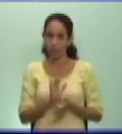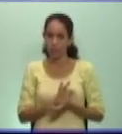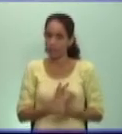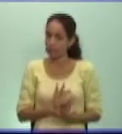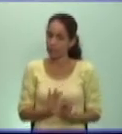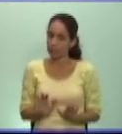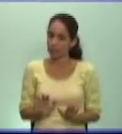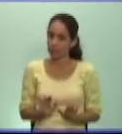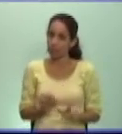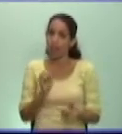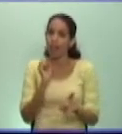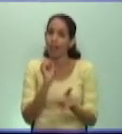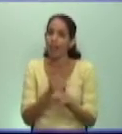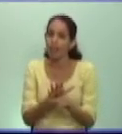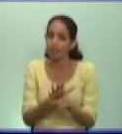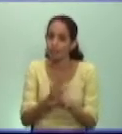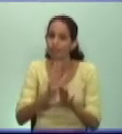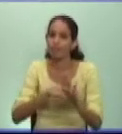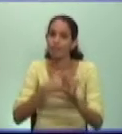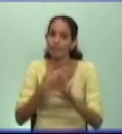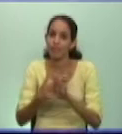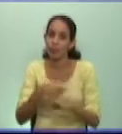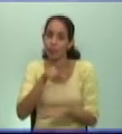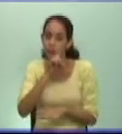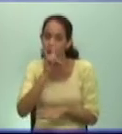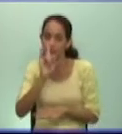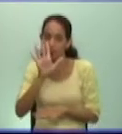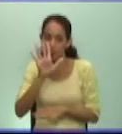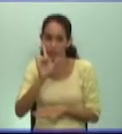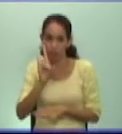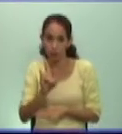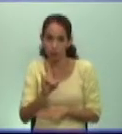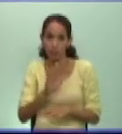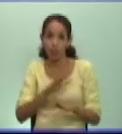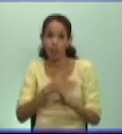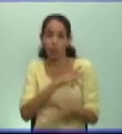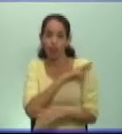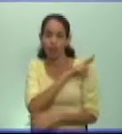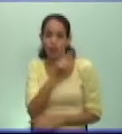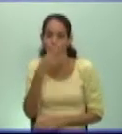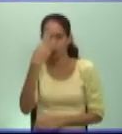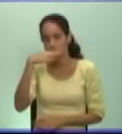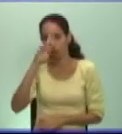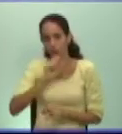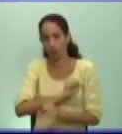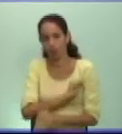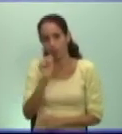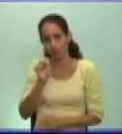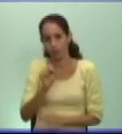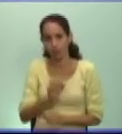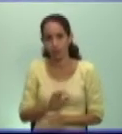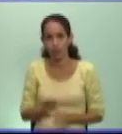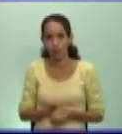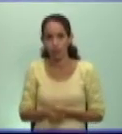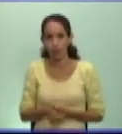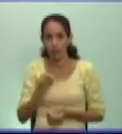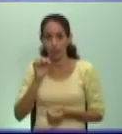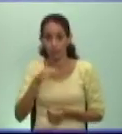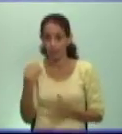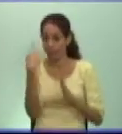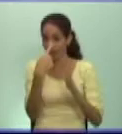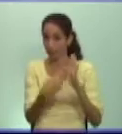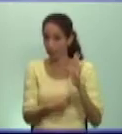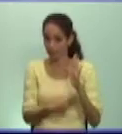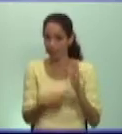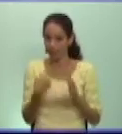del 59, con el triunfo de la Revolución Cubana, hay una influencia en grandes aspectos y ahí nos quisiéramos detener. Vamos